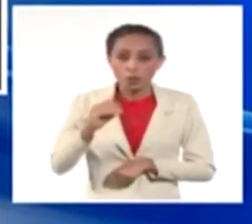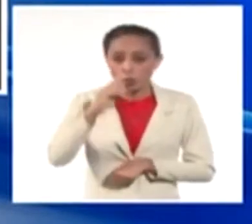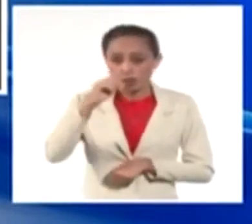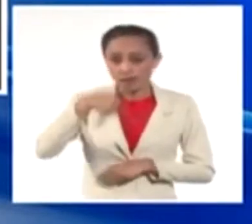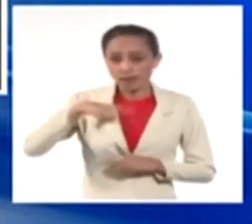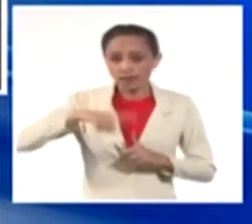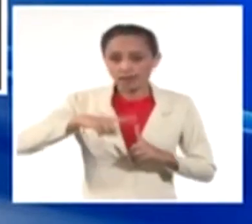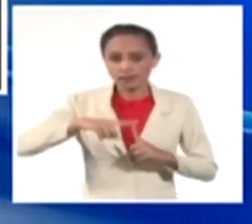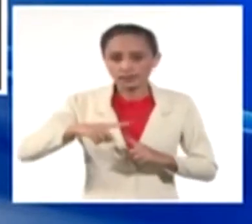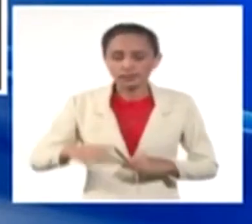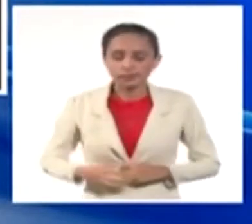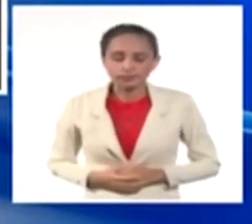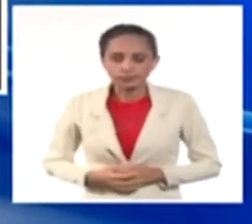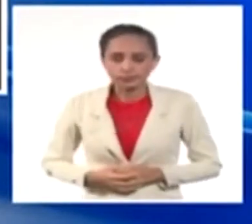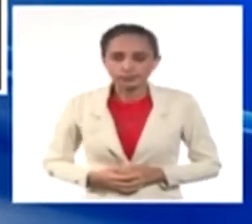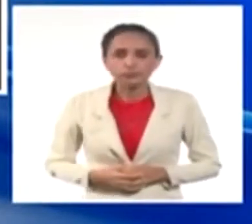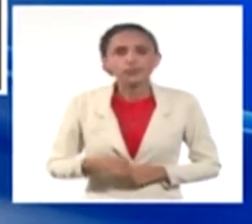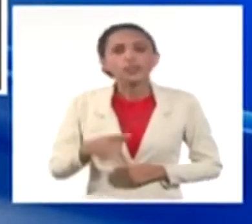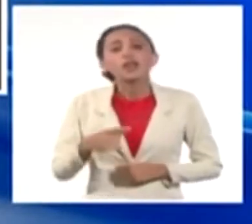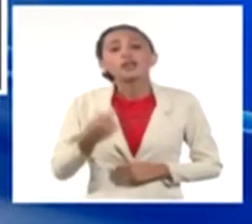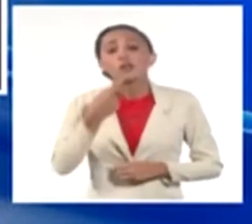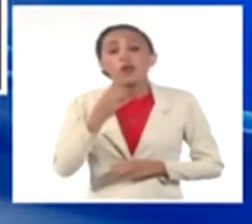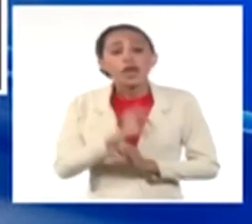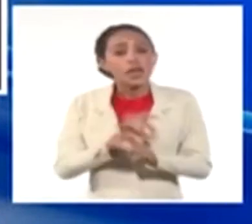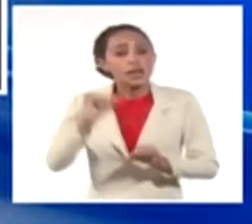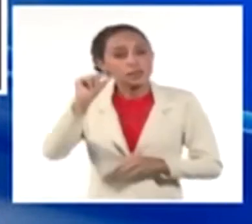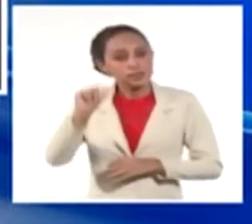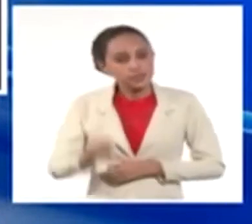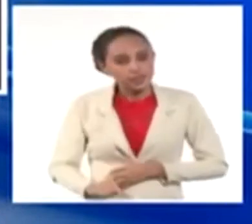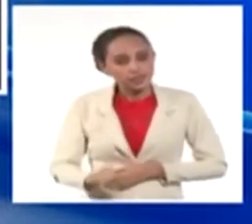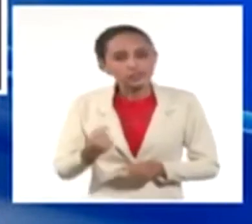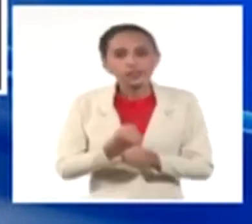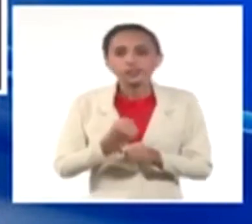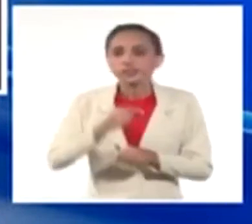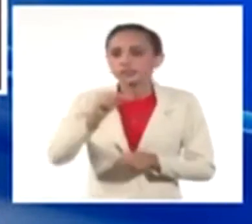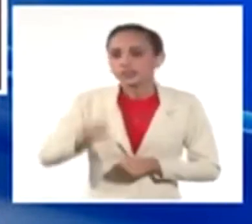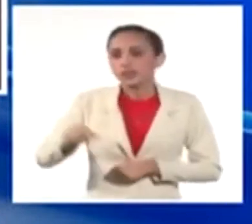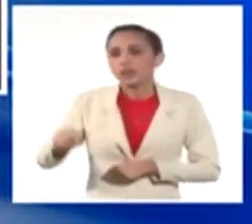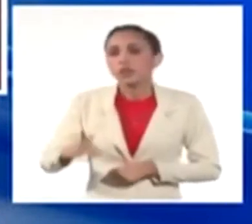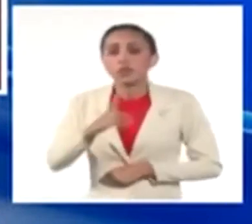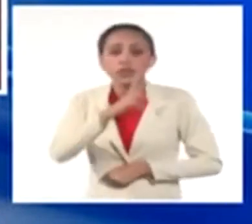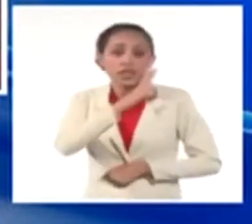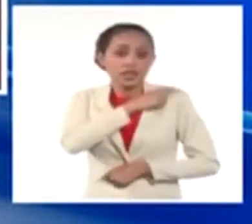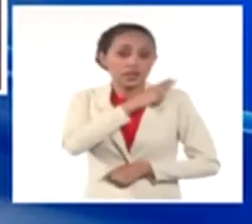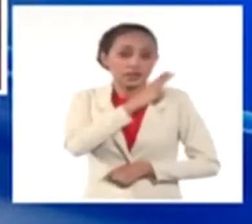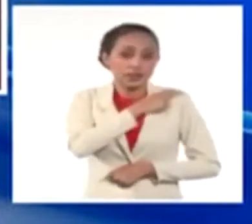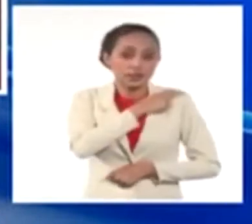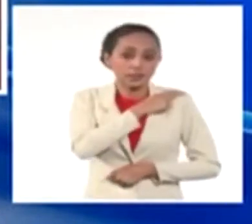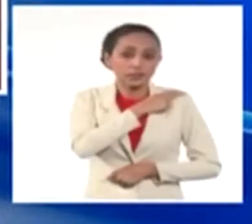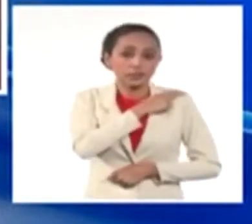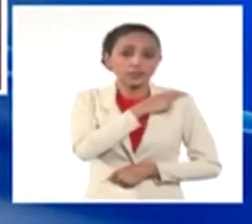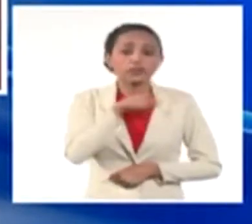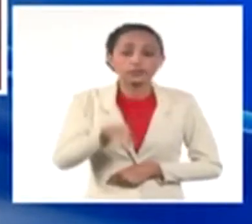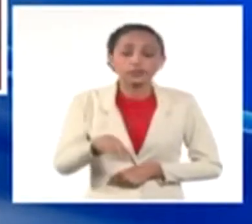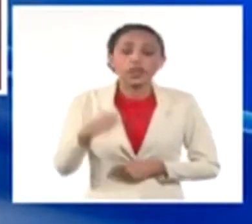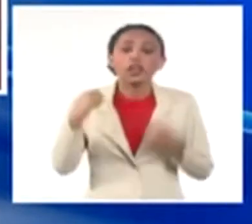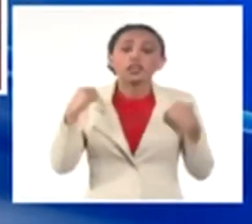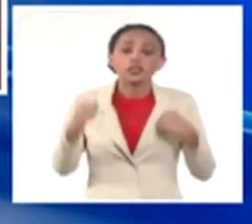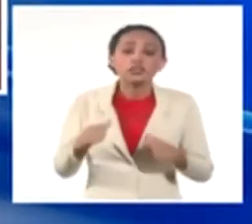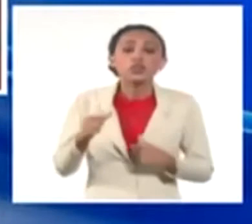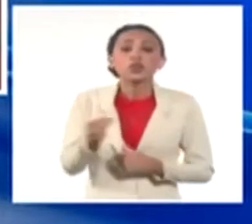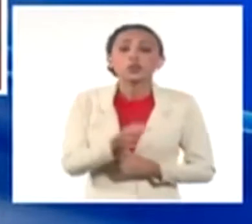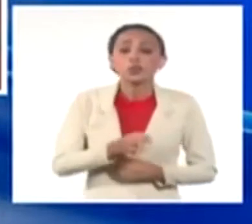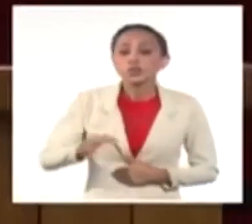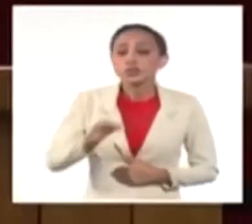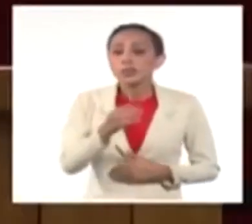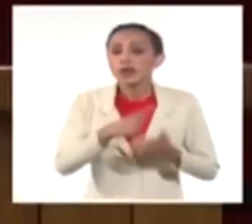Estado, a los especialistas, trabajadores y directivos de las direcciones provinciales y municipales